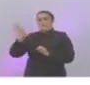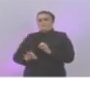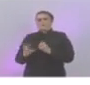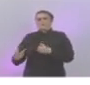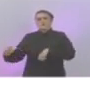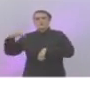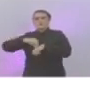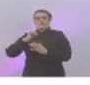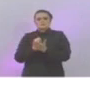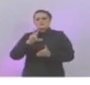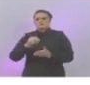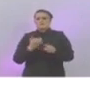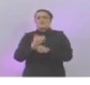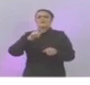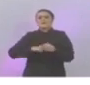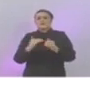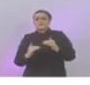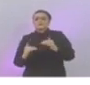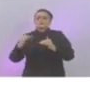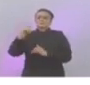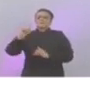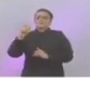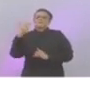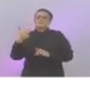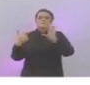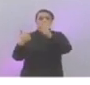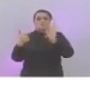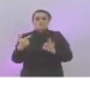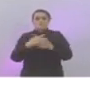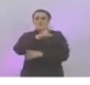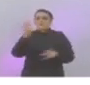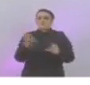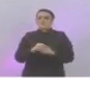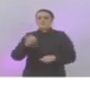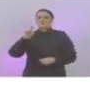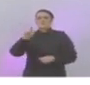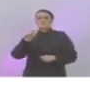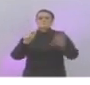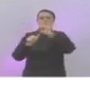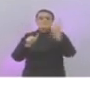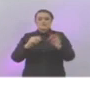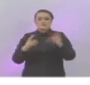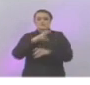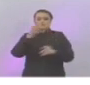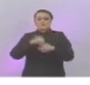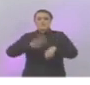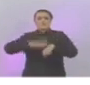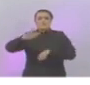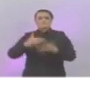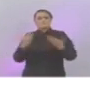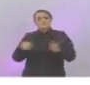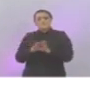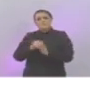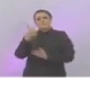ingresos estatales crecieron 27% y los totales 16%. Reducción del